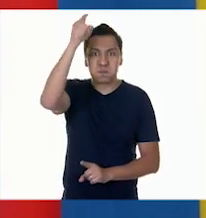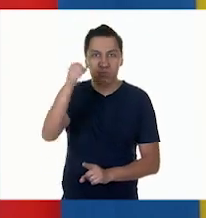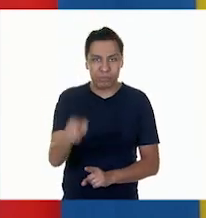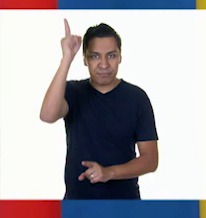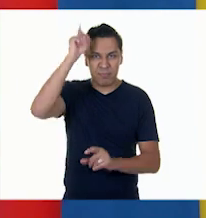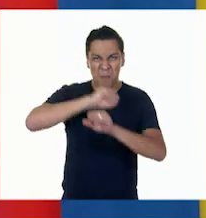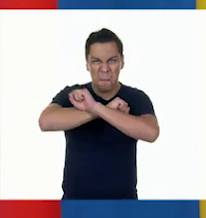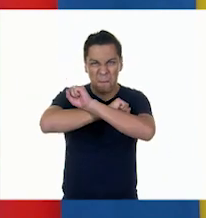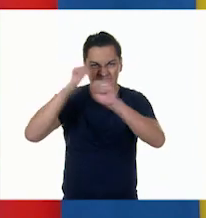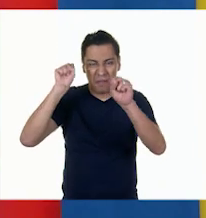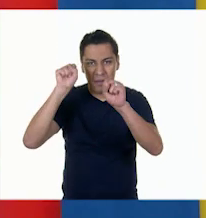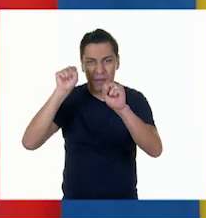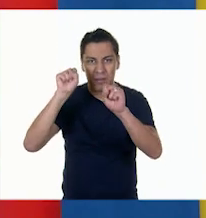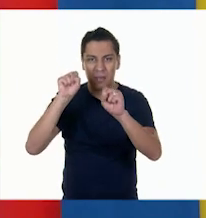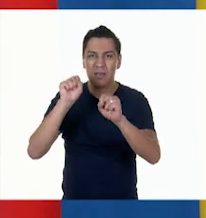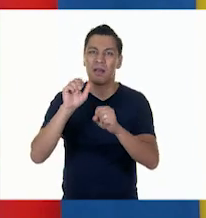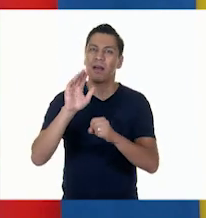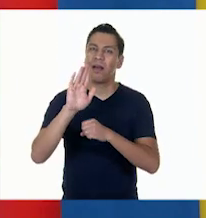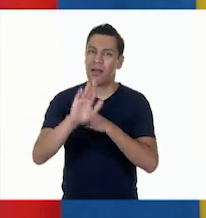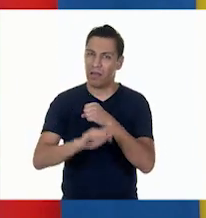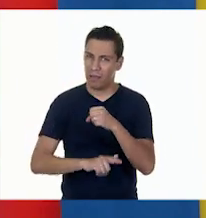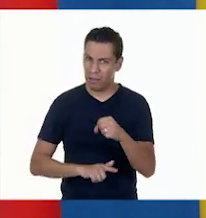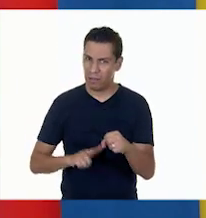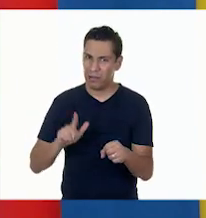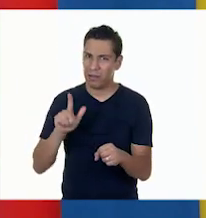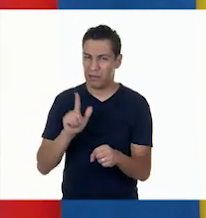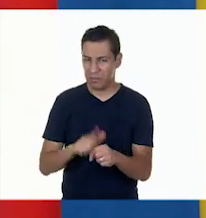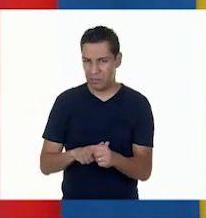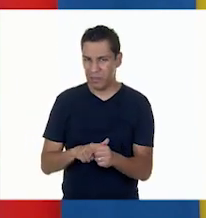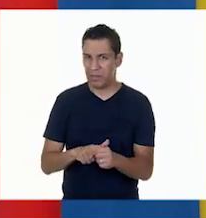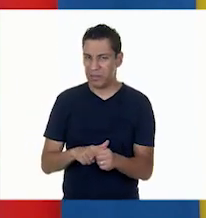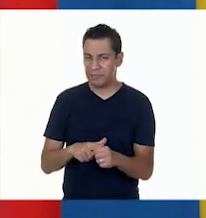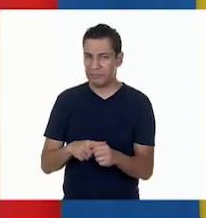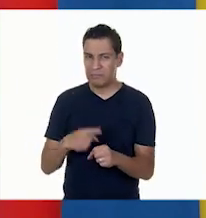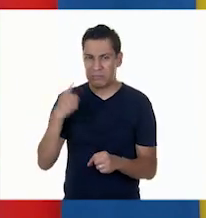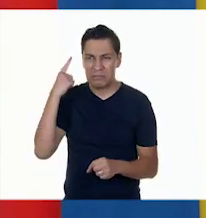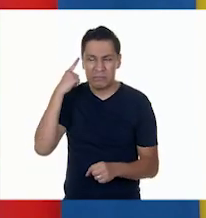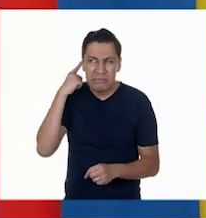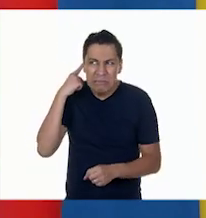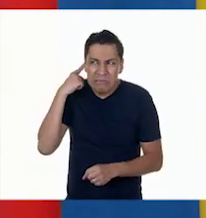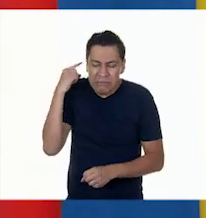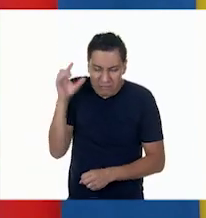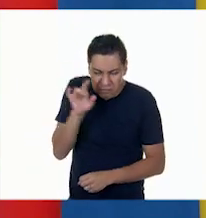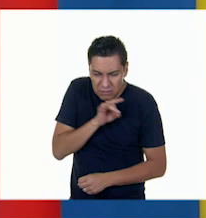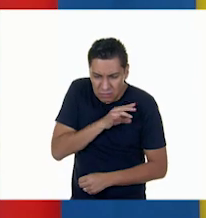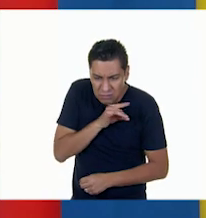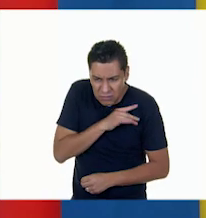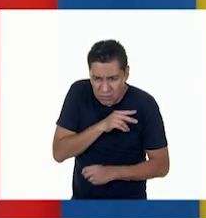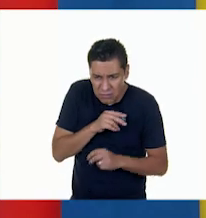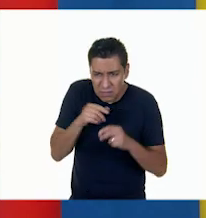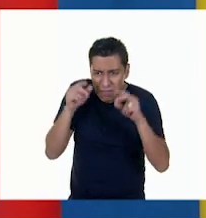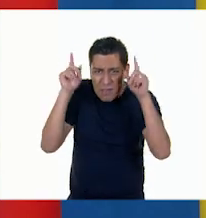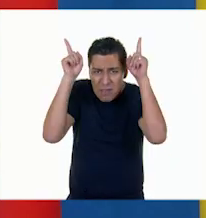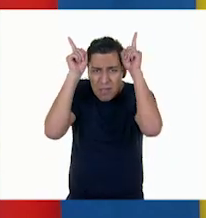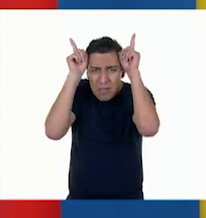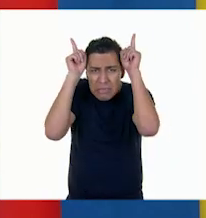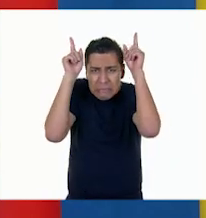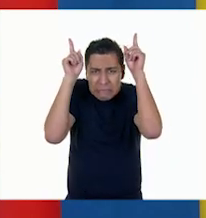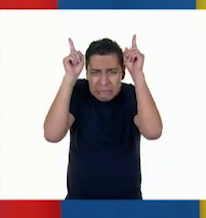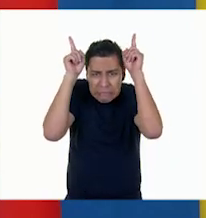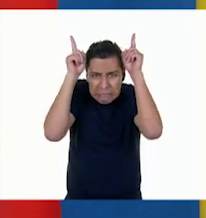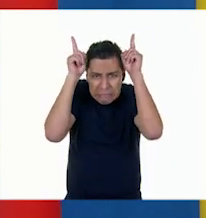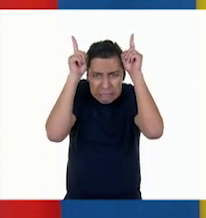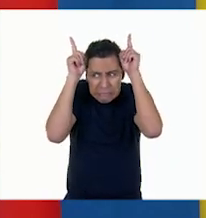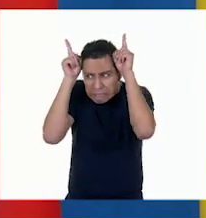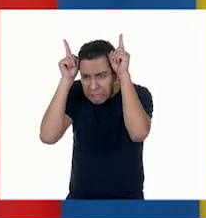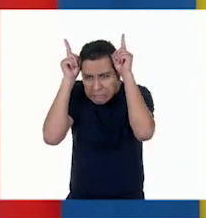personas, también los animales, como los perritos, las perritas, las aves, se asustan muchísimo. Ojalá, por favor,